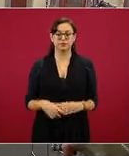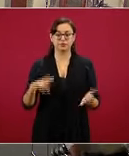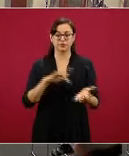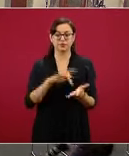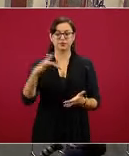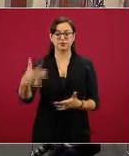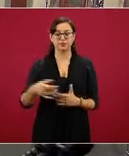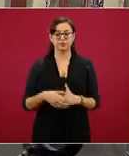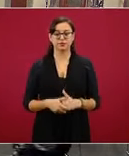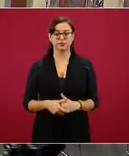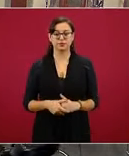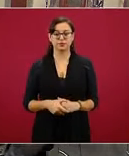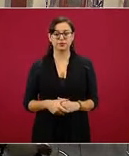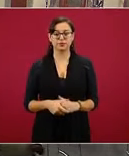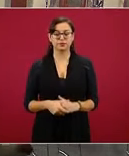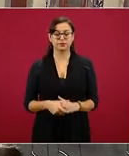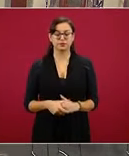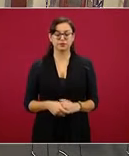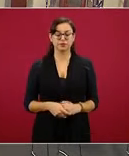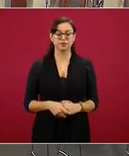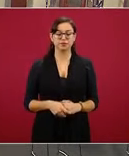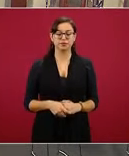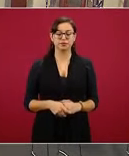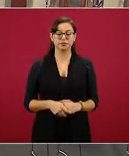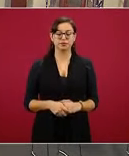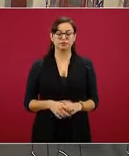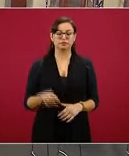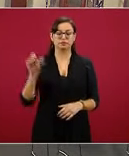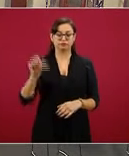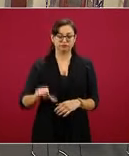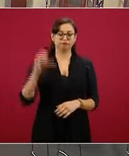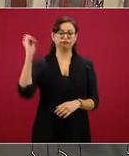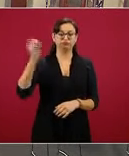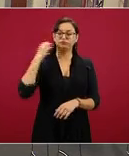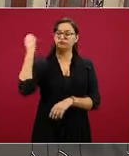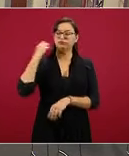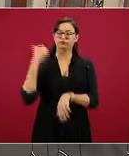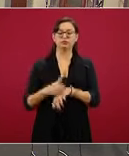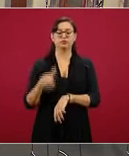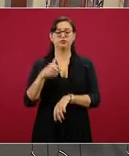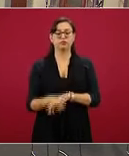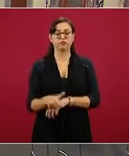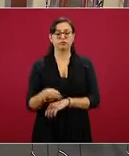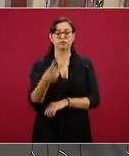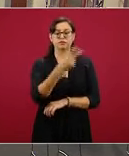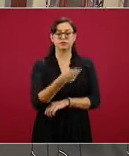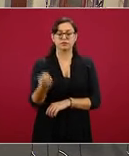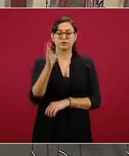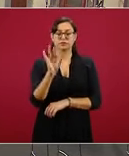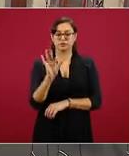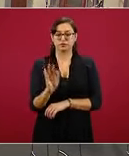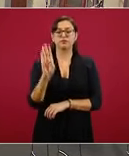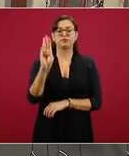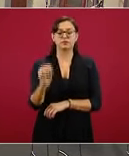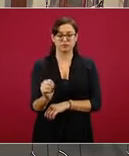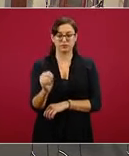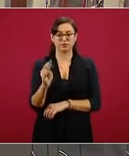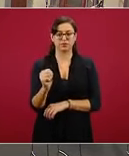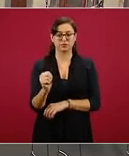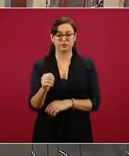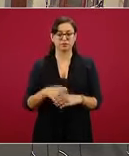Gracias. El día de hoy estamos en la conferencia vespertina número 249